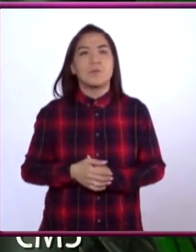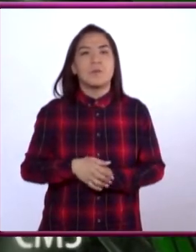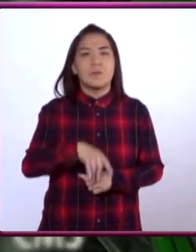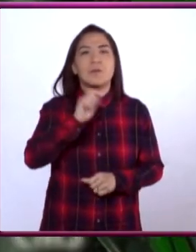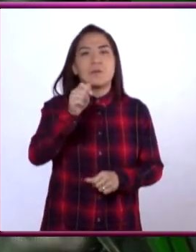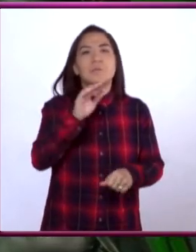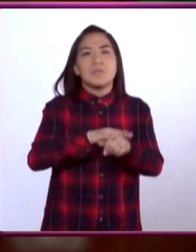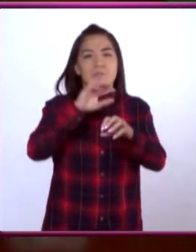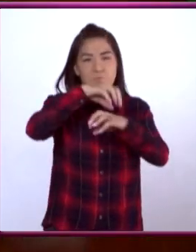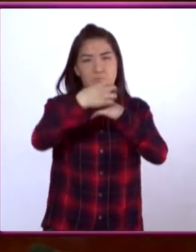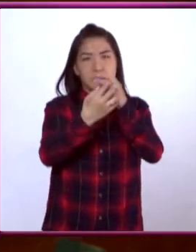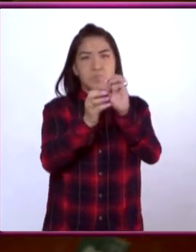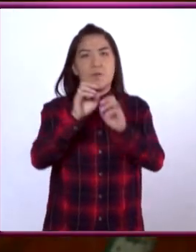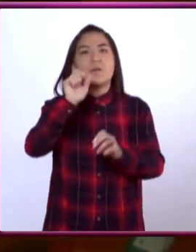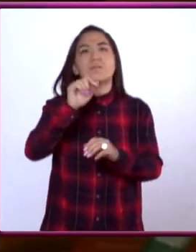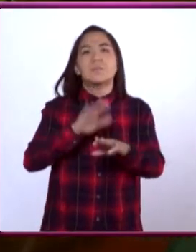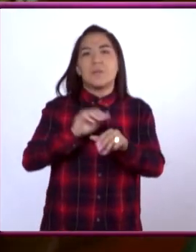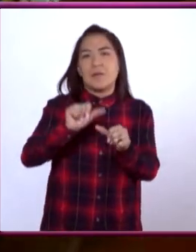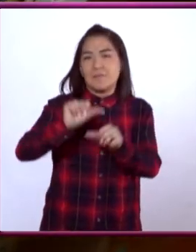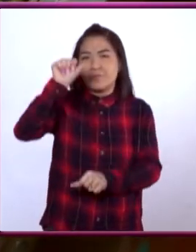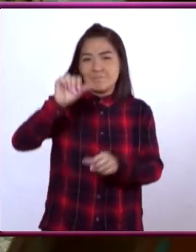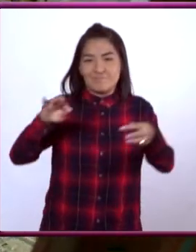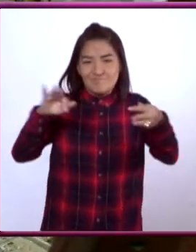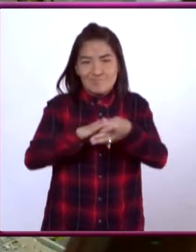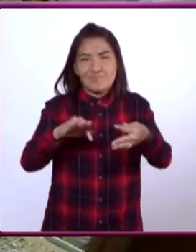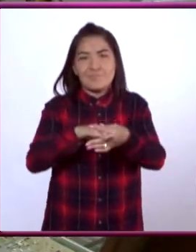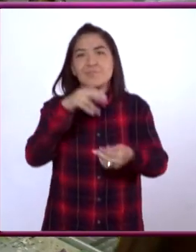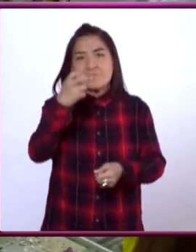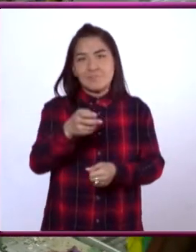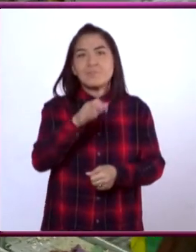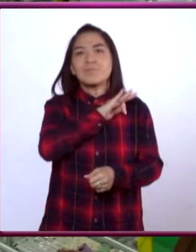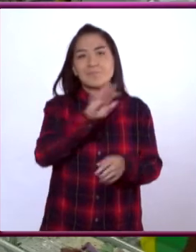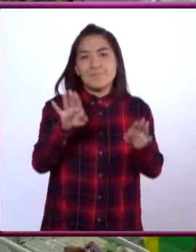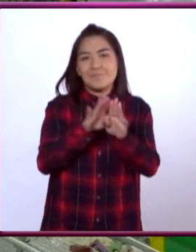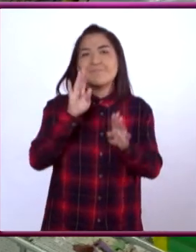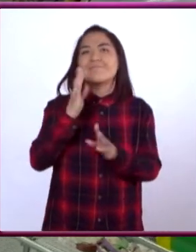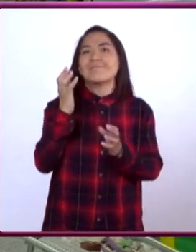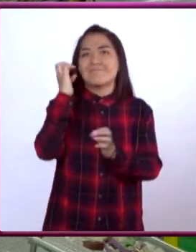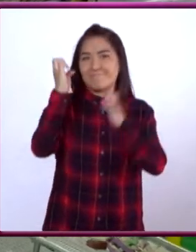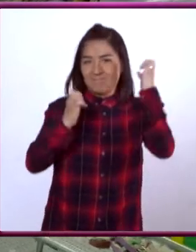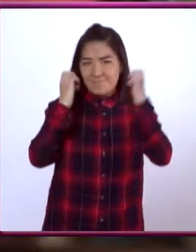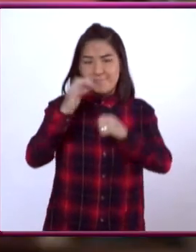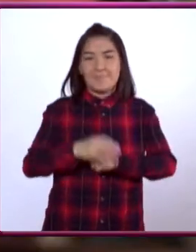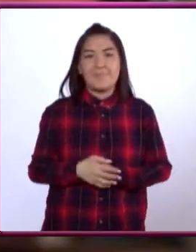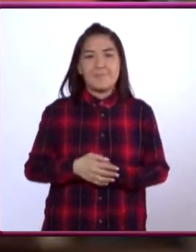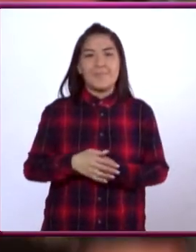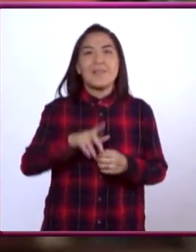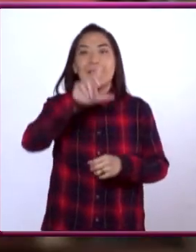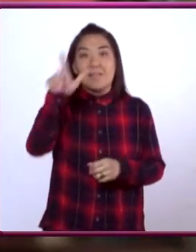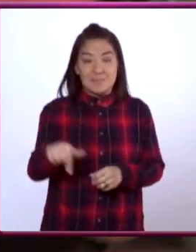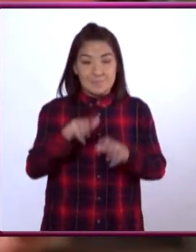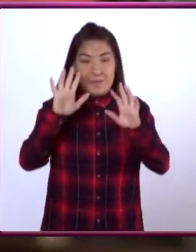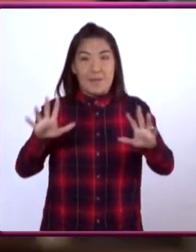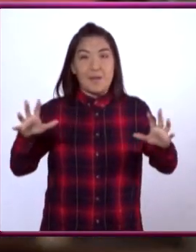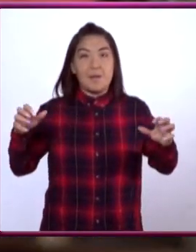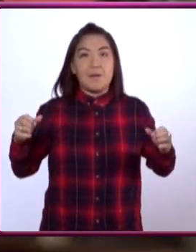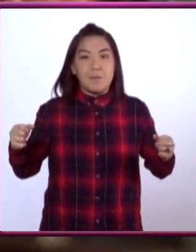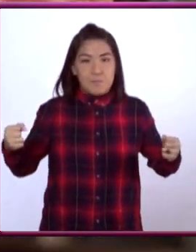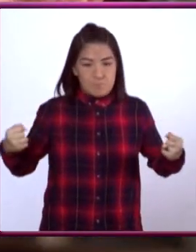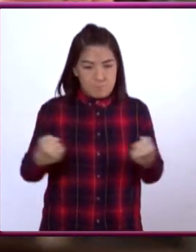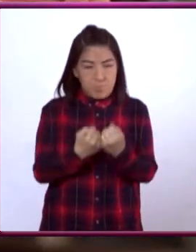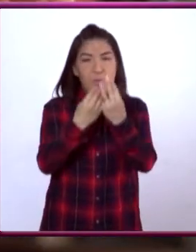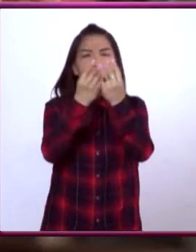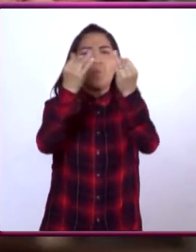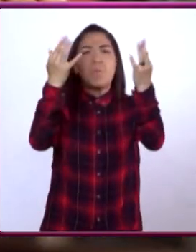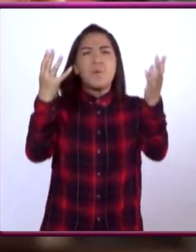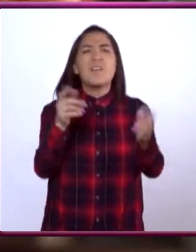nuevo, estamos usando muchísimas partículas a una alta frecuencia para poder tener estos eventos. Increíble. Y ya que colisionan,